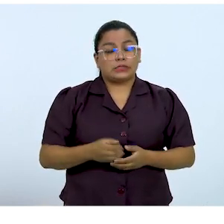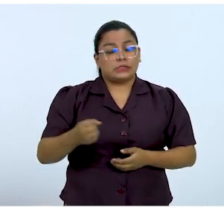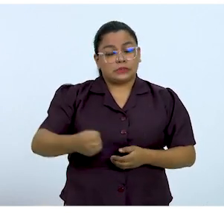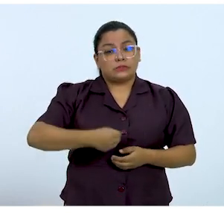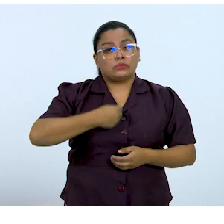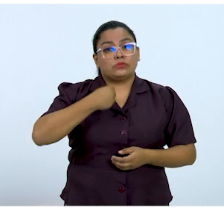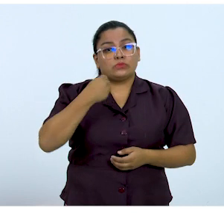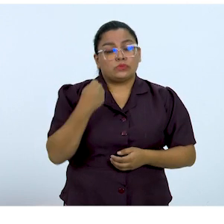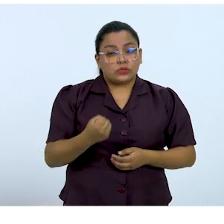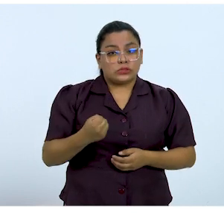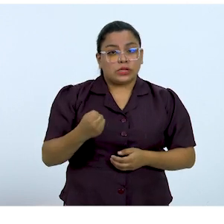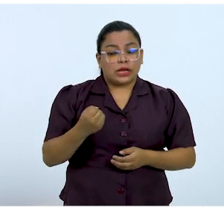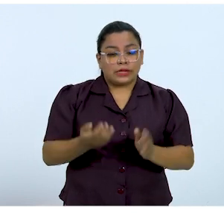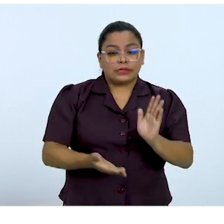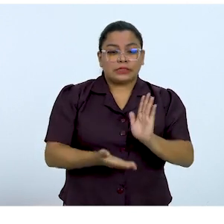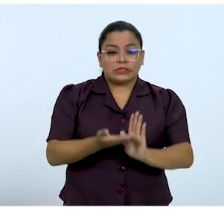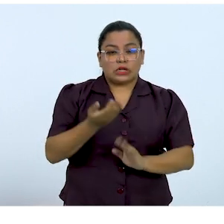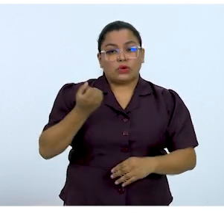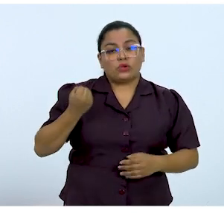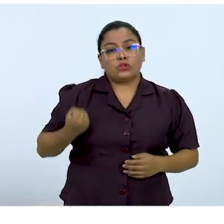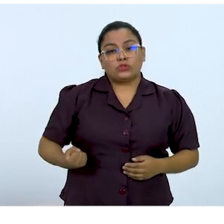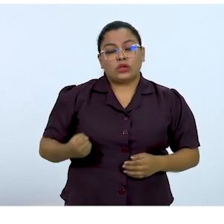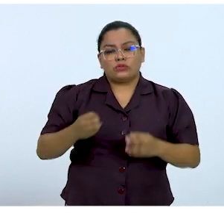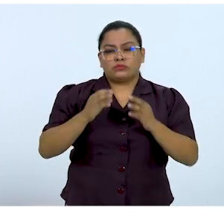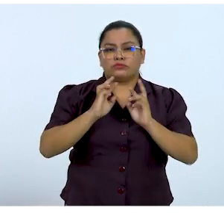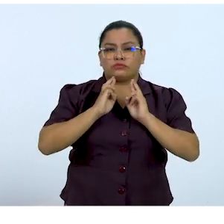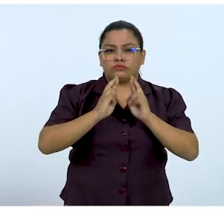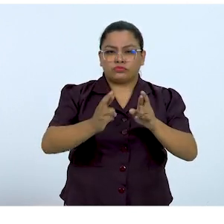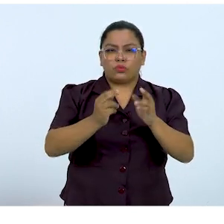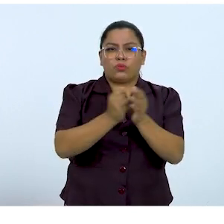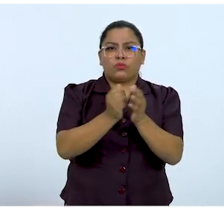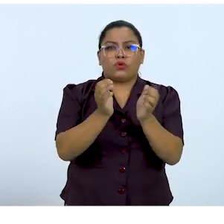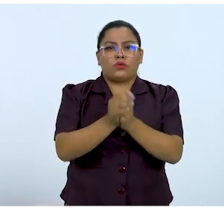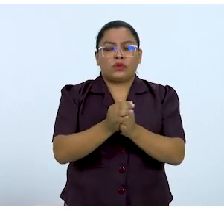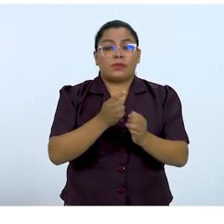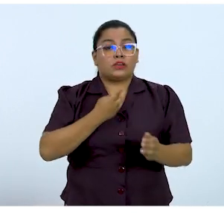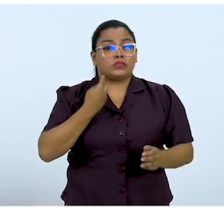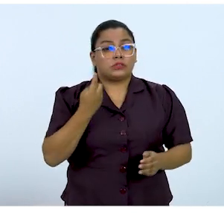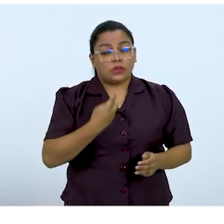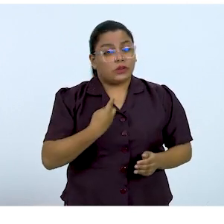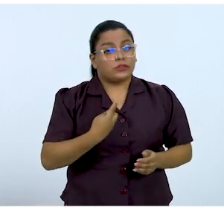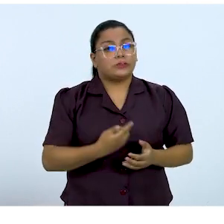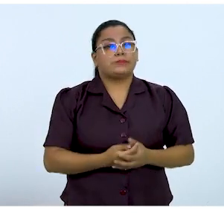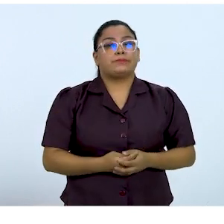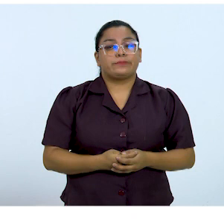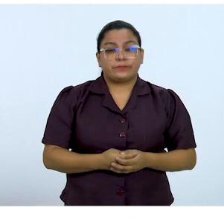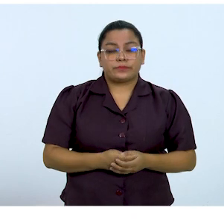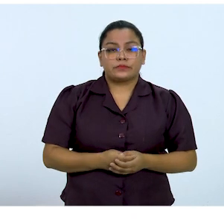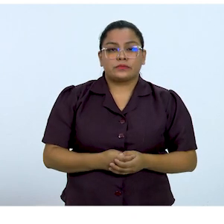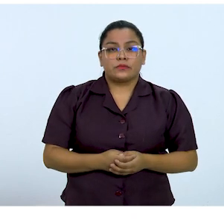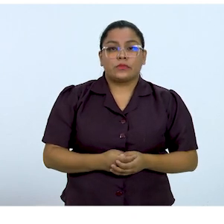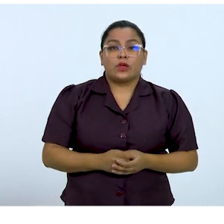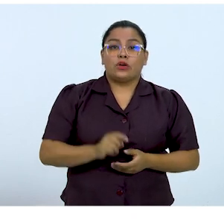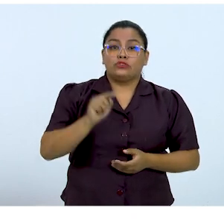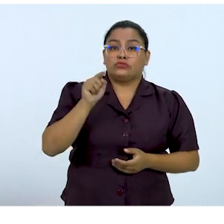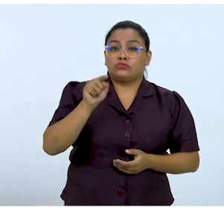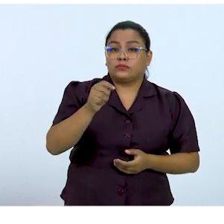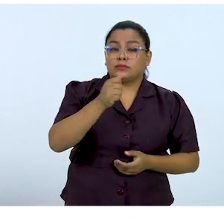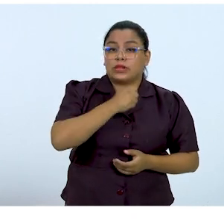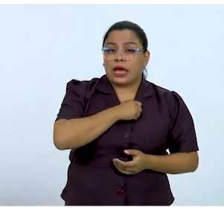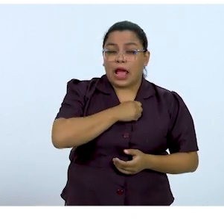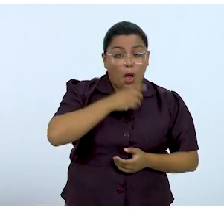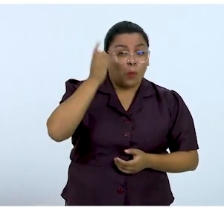es clave que invites a tus estudiantes a que resuelvan el problema por su cuenta. Tu